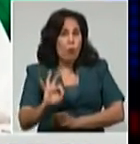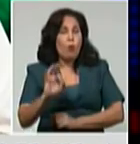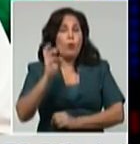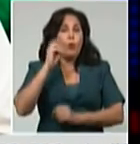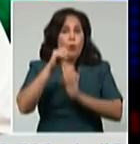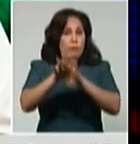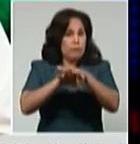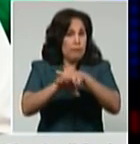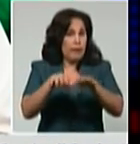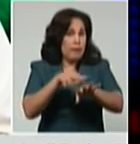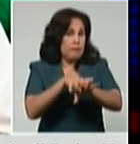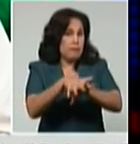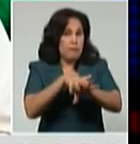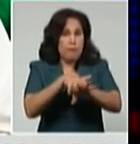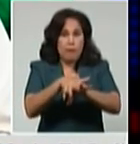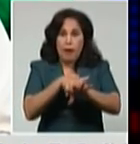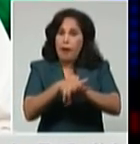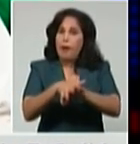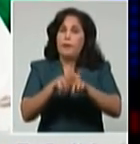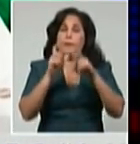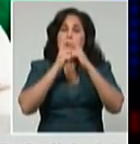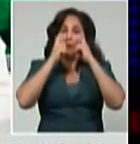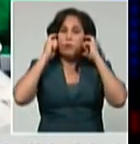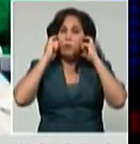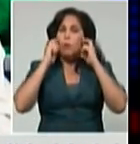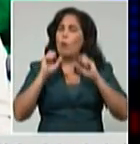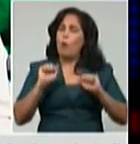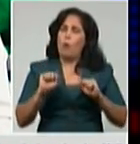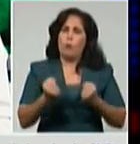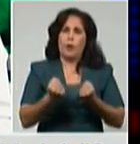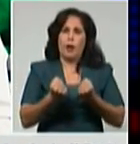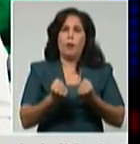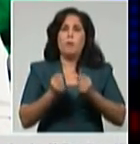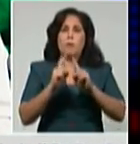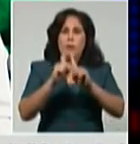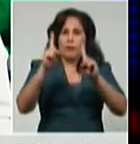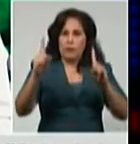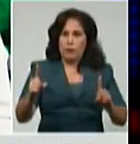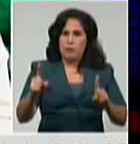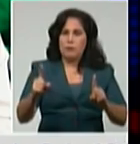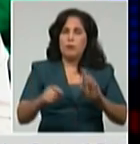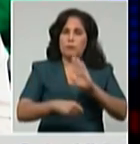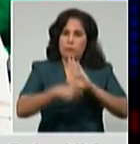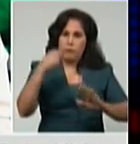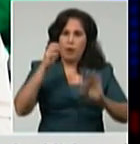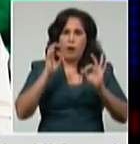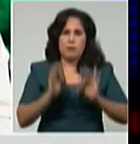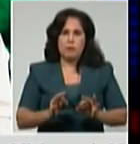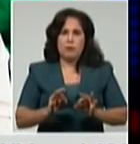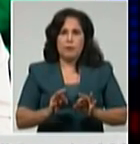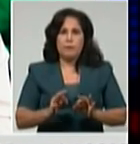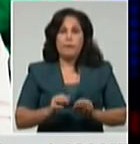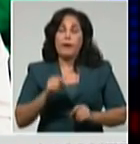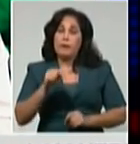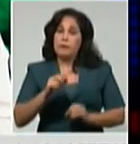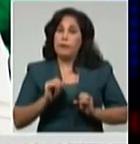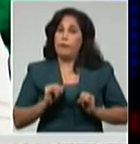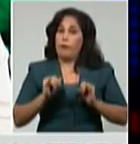flexibilicemos las medidas, pero cumplamos con lo que está establecido. Hasta aquí, Gisela, nuestra